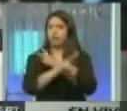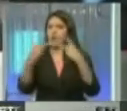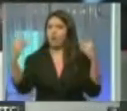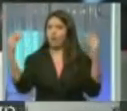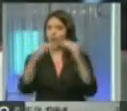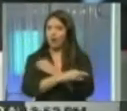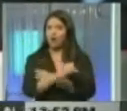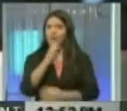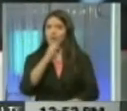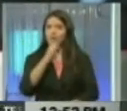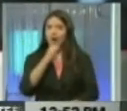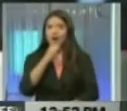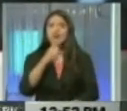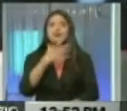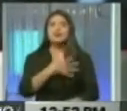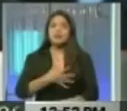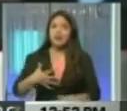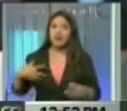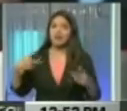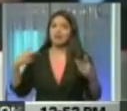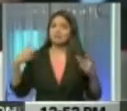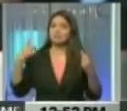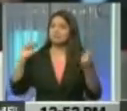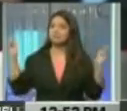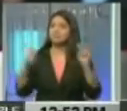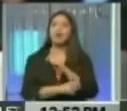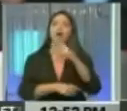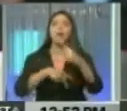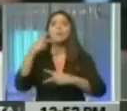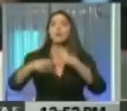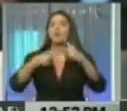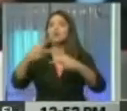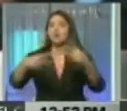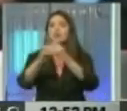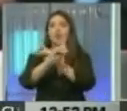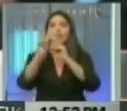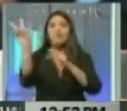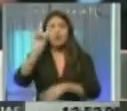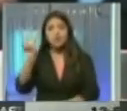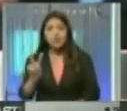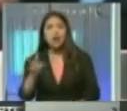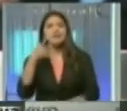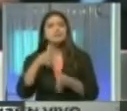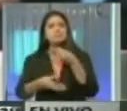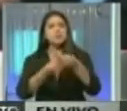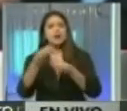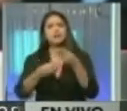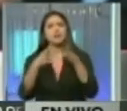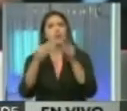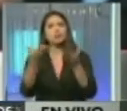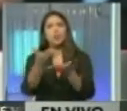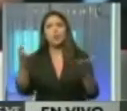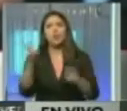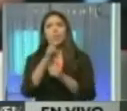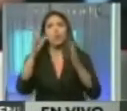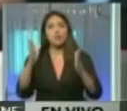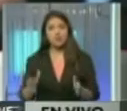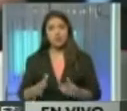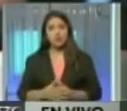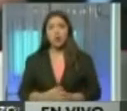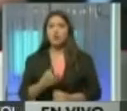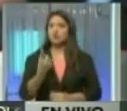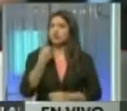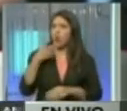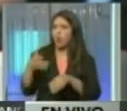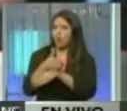cuales se quiere trastocar el proceso venezolano y lo que están haciendo los venezolanos. No solamente el